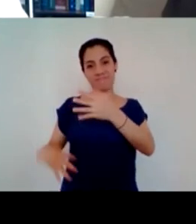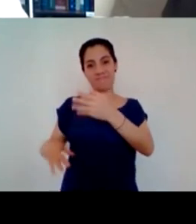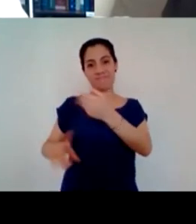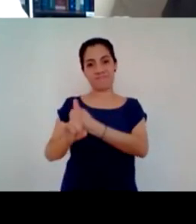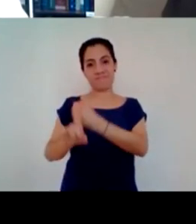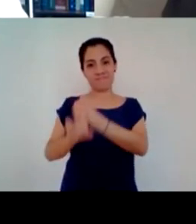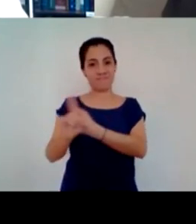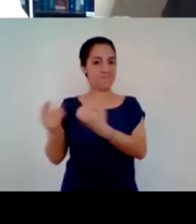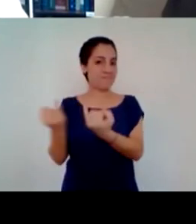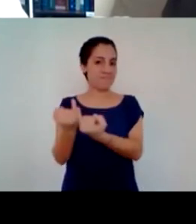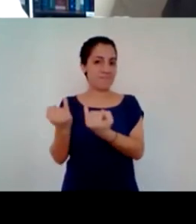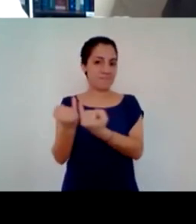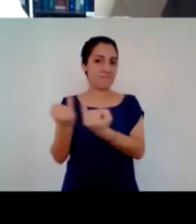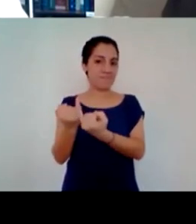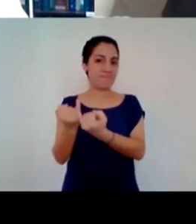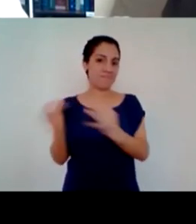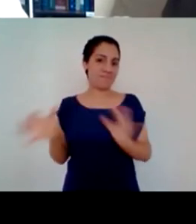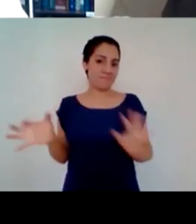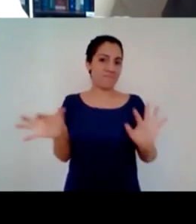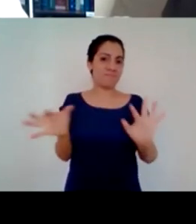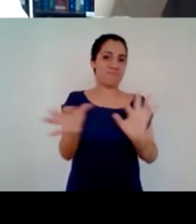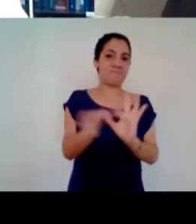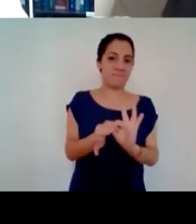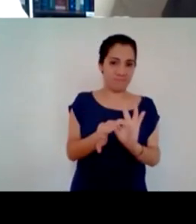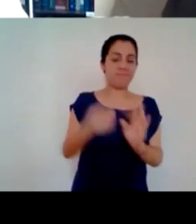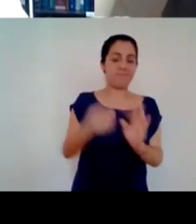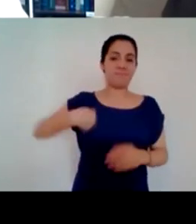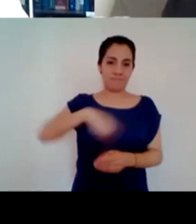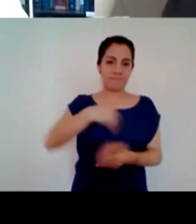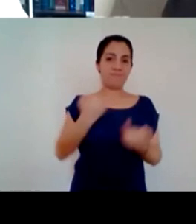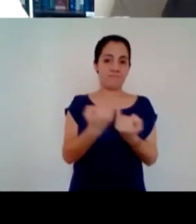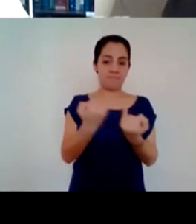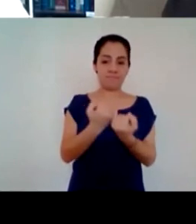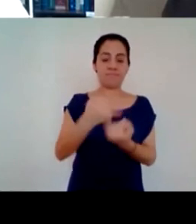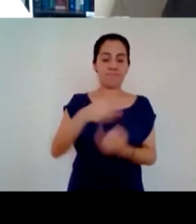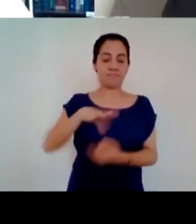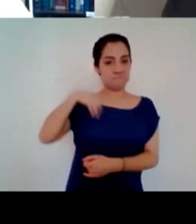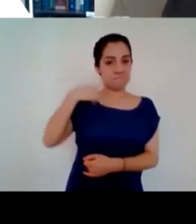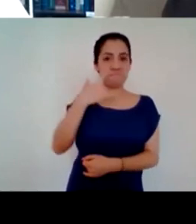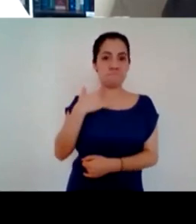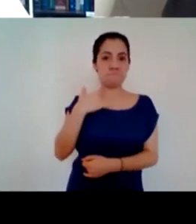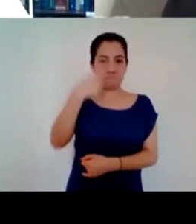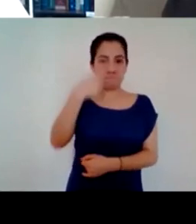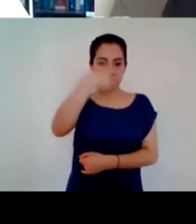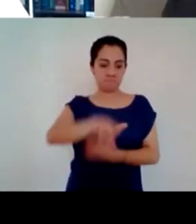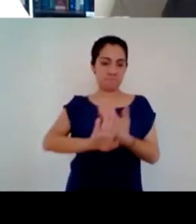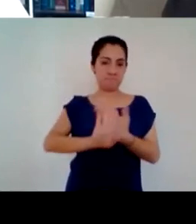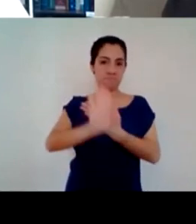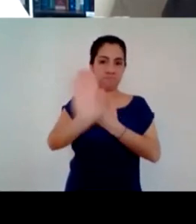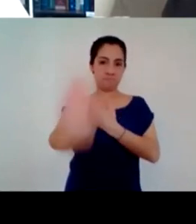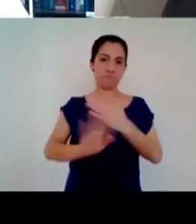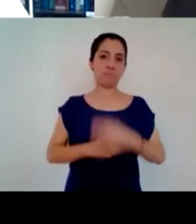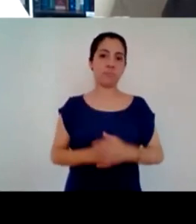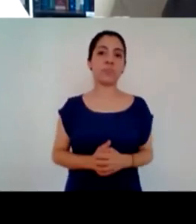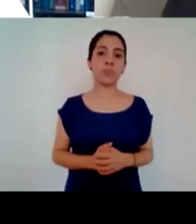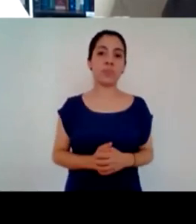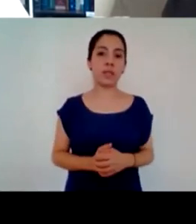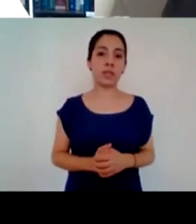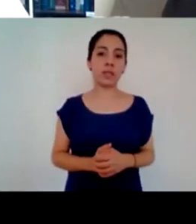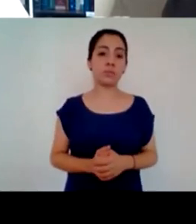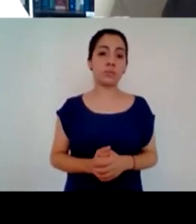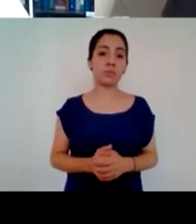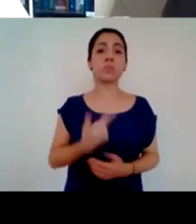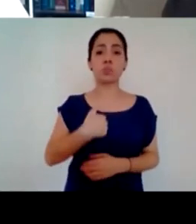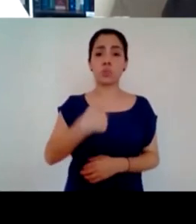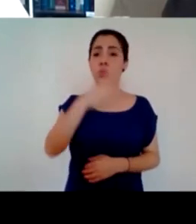estamos ahorita, pues todos como mexicanos luchando sobre ellos, ¿no? Yo concuerdo en que sí hay una manera de ser personas